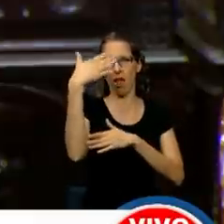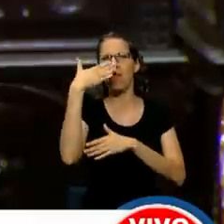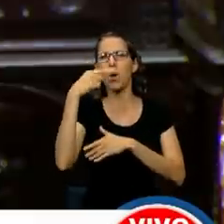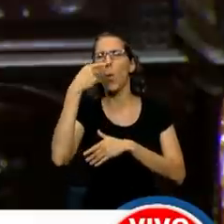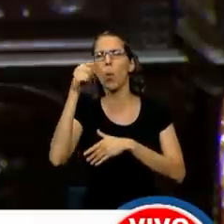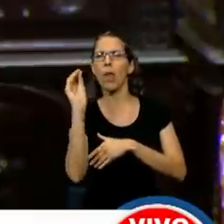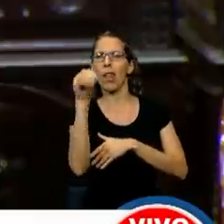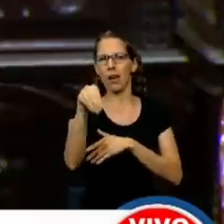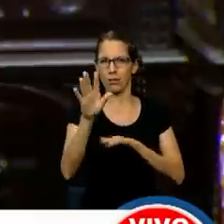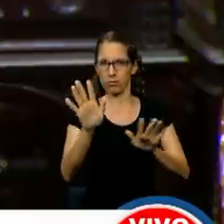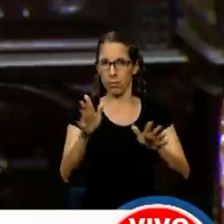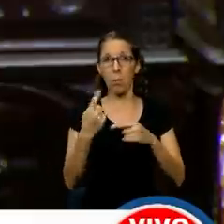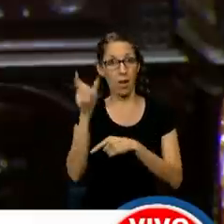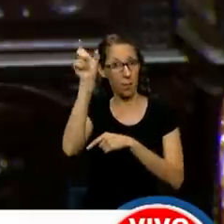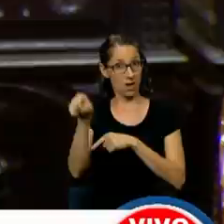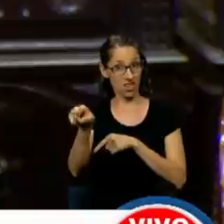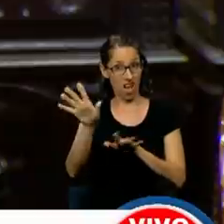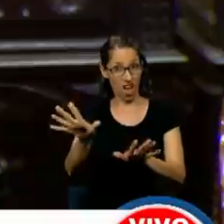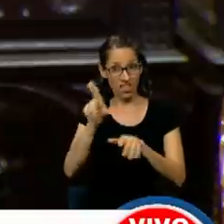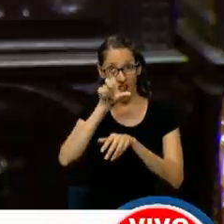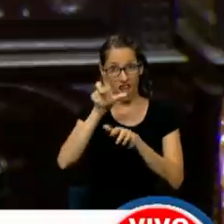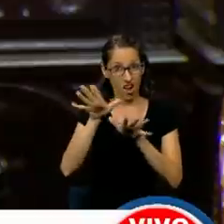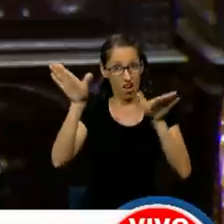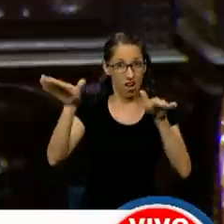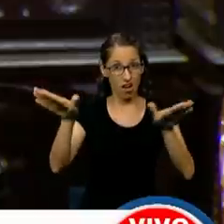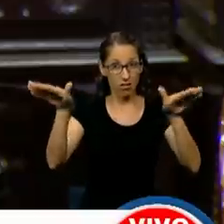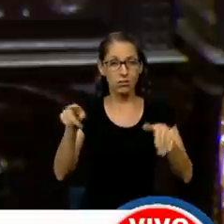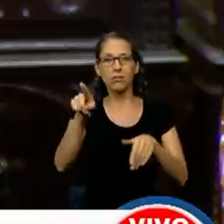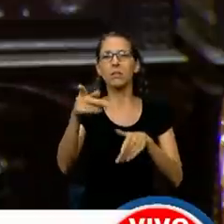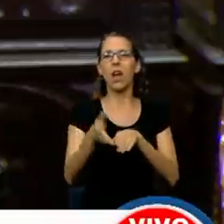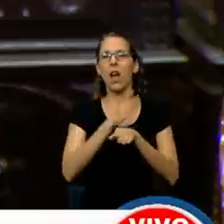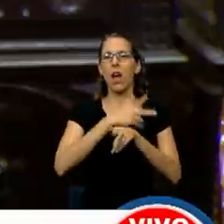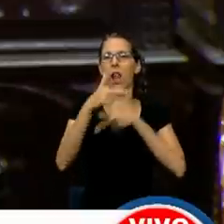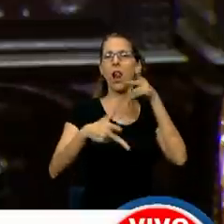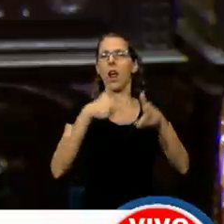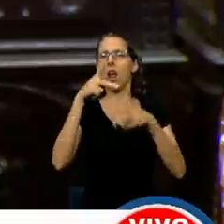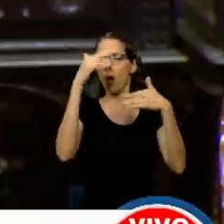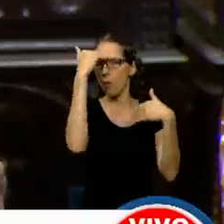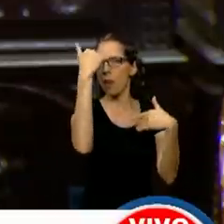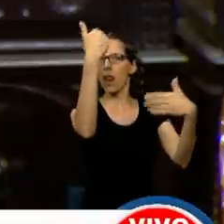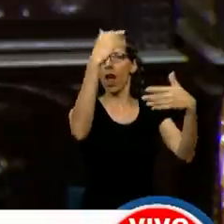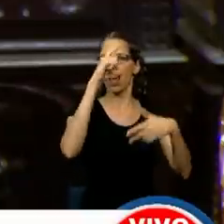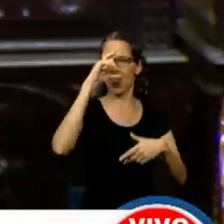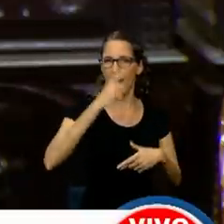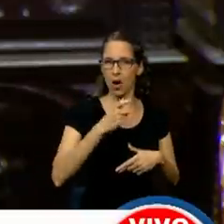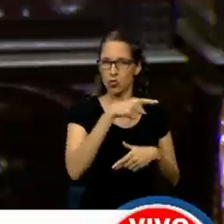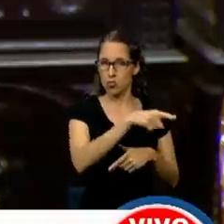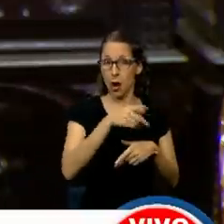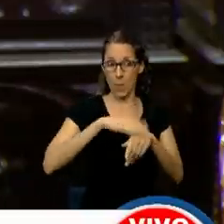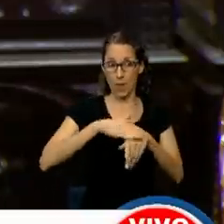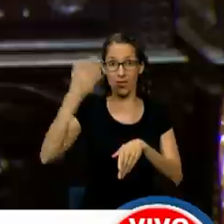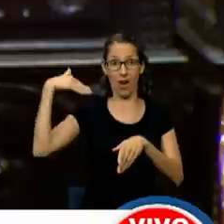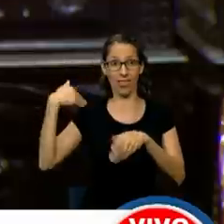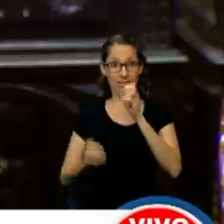algún repaso por qué ese halcón rindió homenaje a fernando de la rúa al inicio de este debate y me